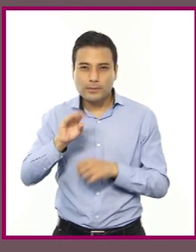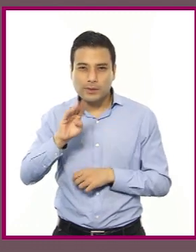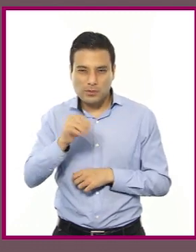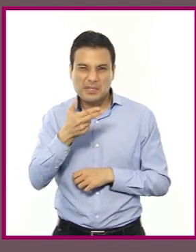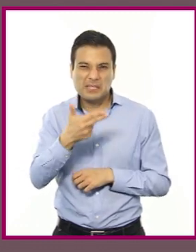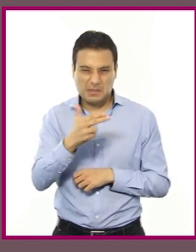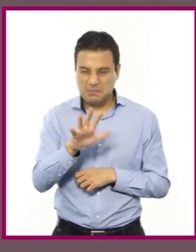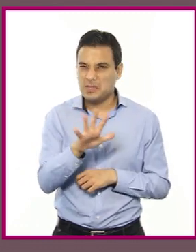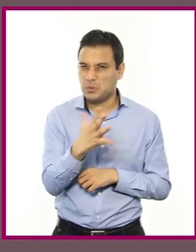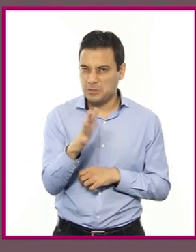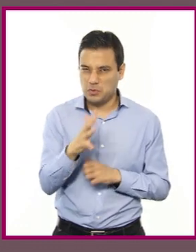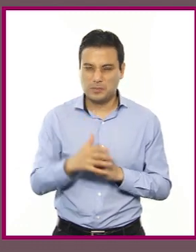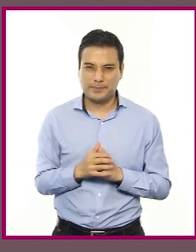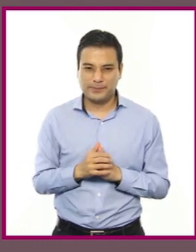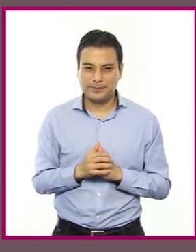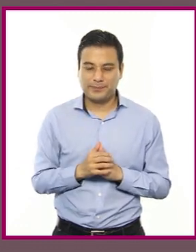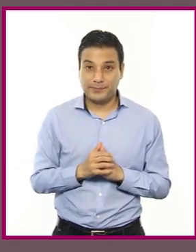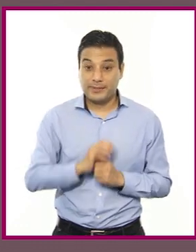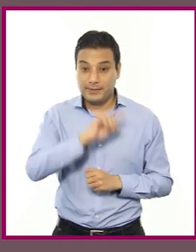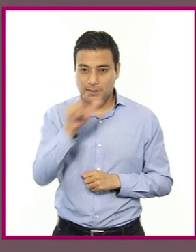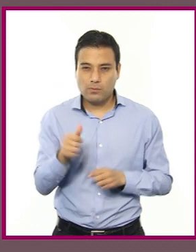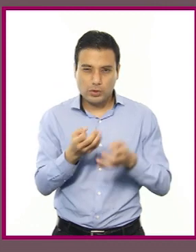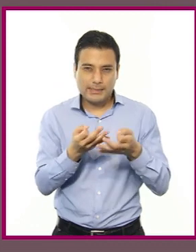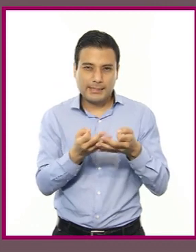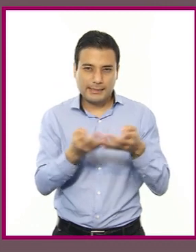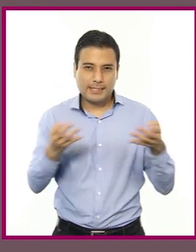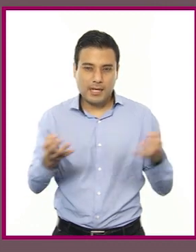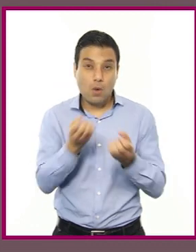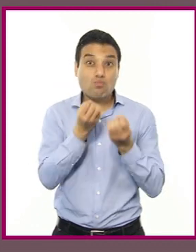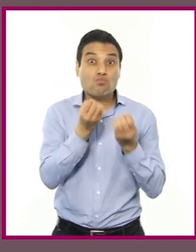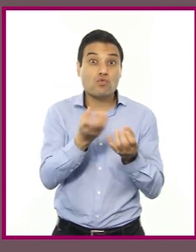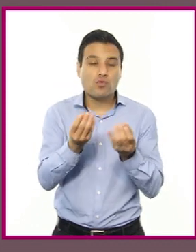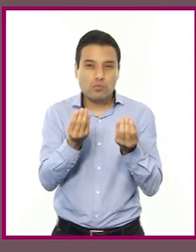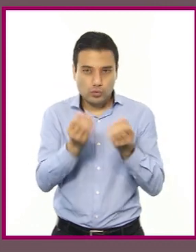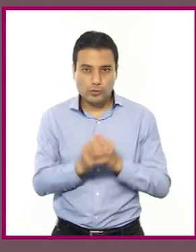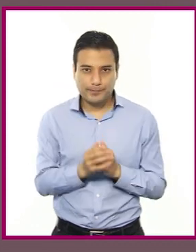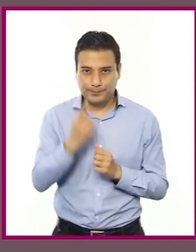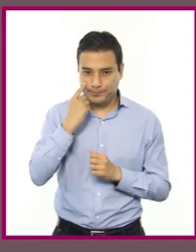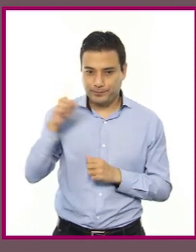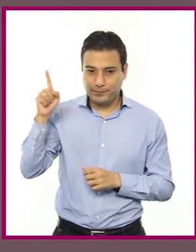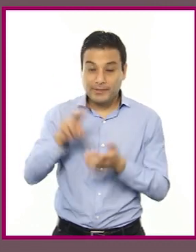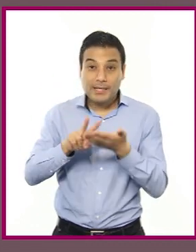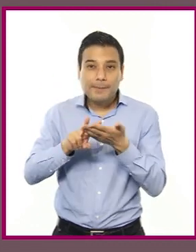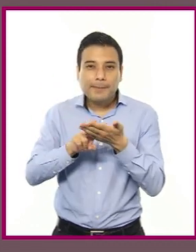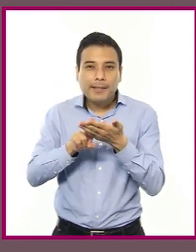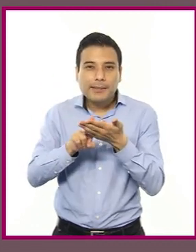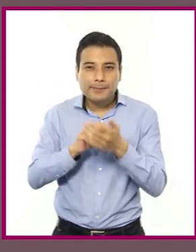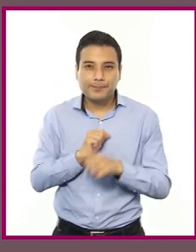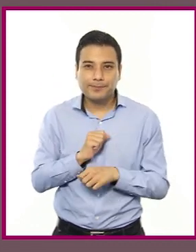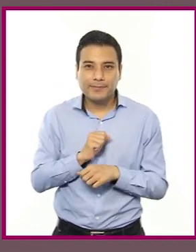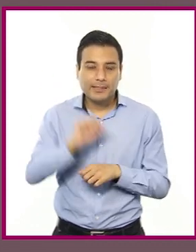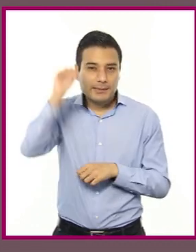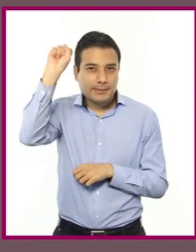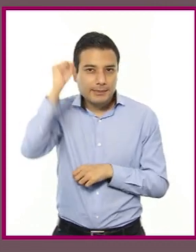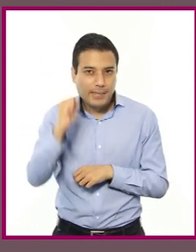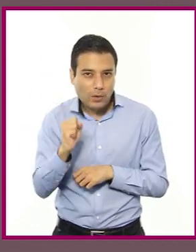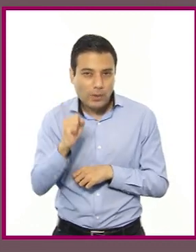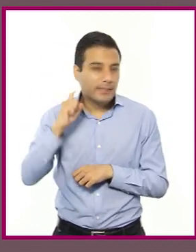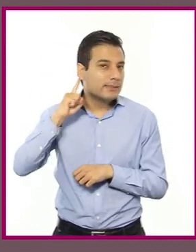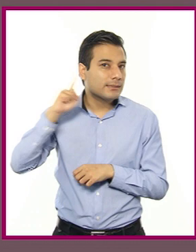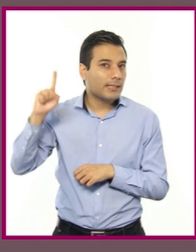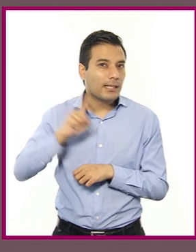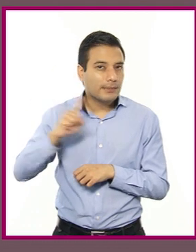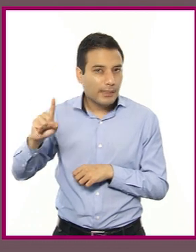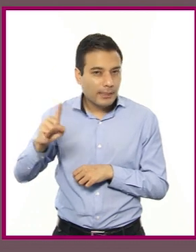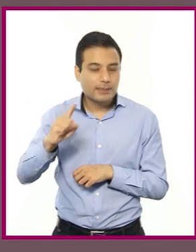599.999 hectáreas. El reparto de tierras fue superior en los estados coloreados en verde limón: Sinaloa,